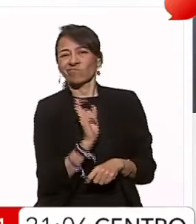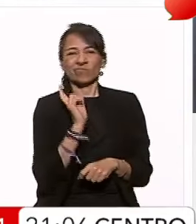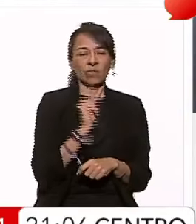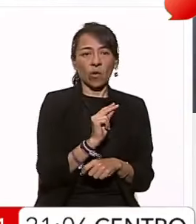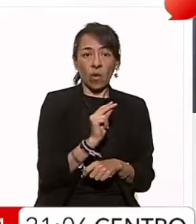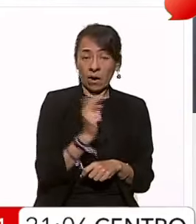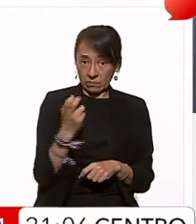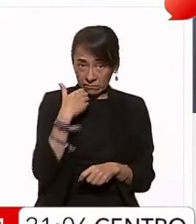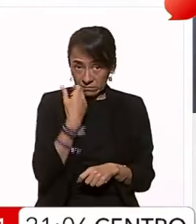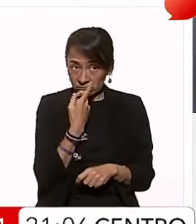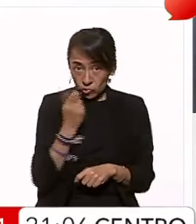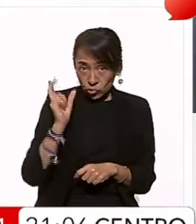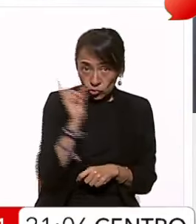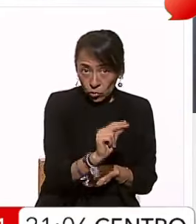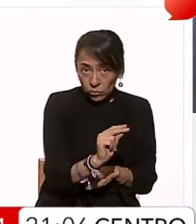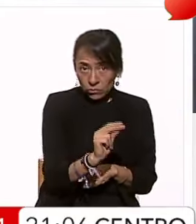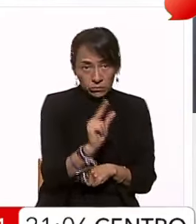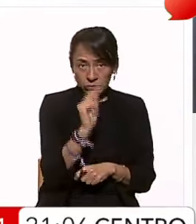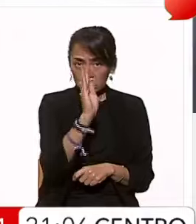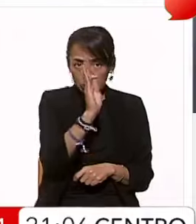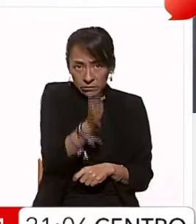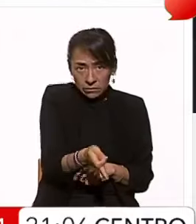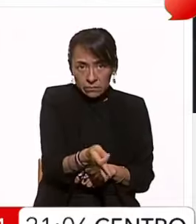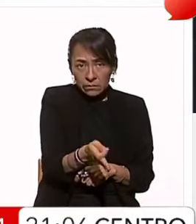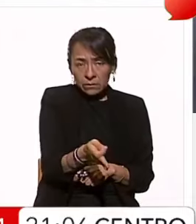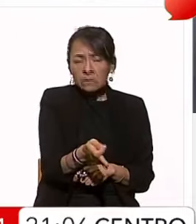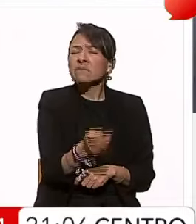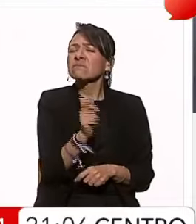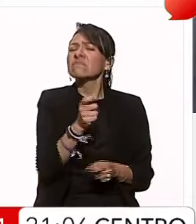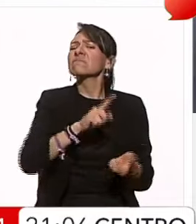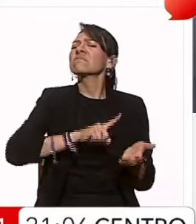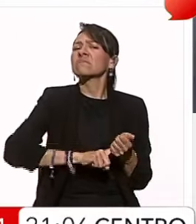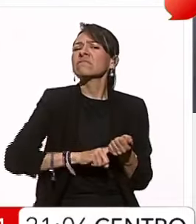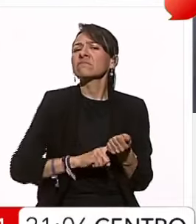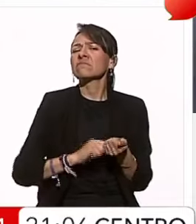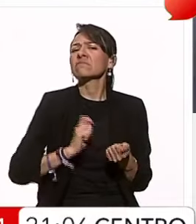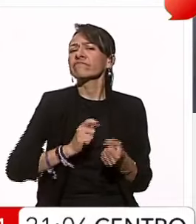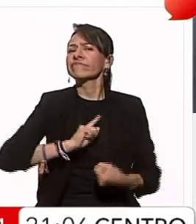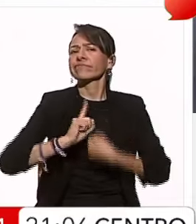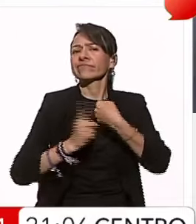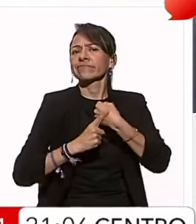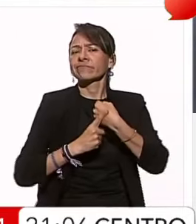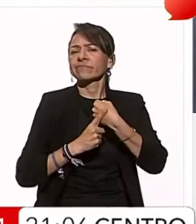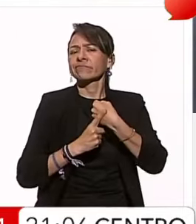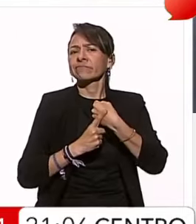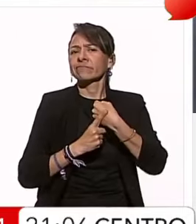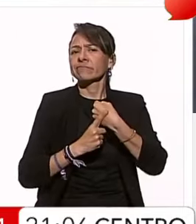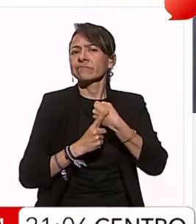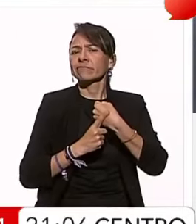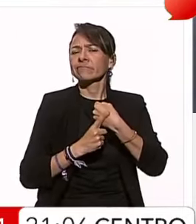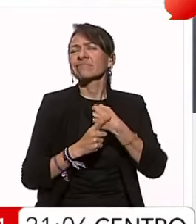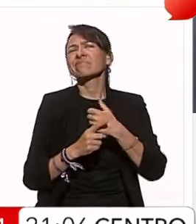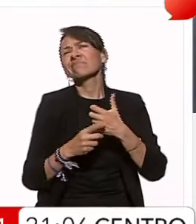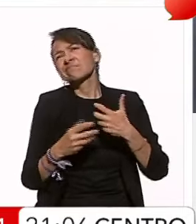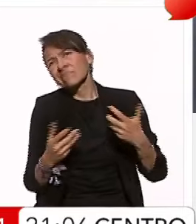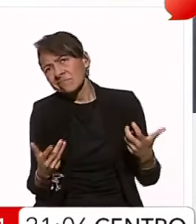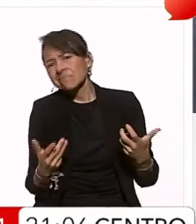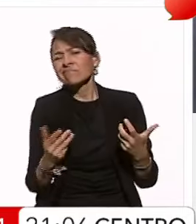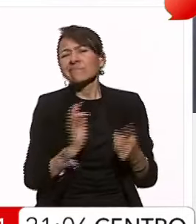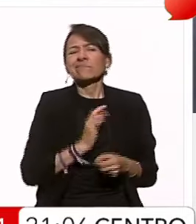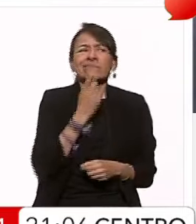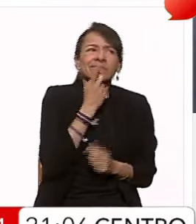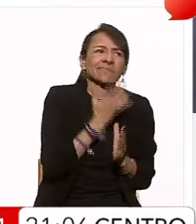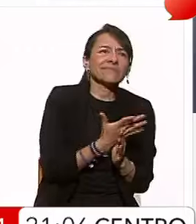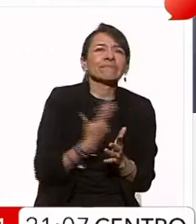abiertamente o en forma disimulada